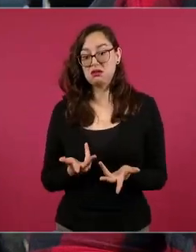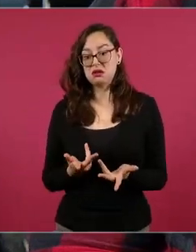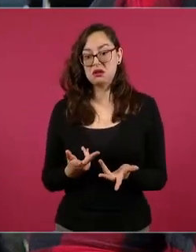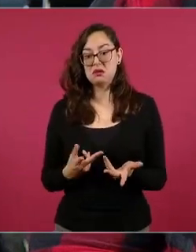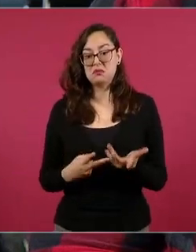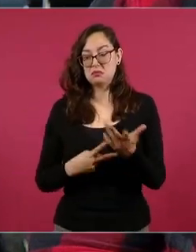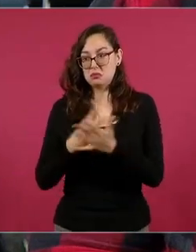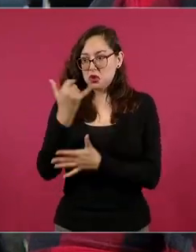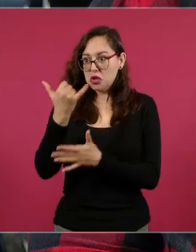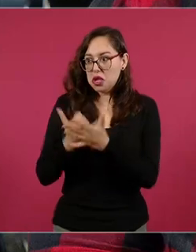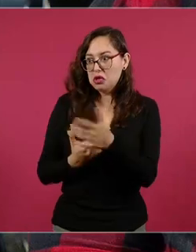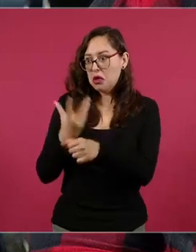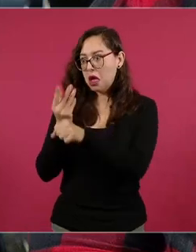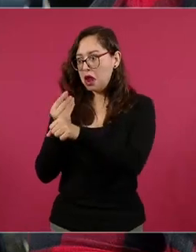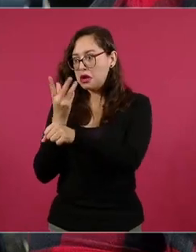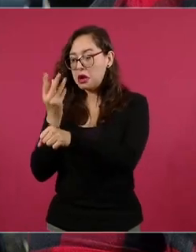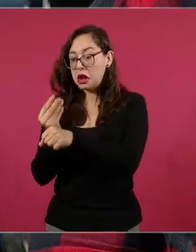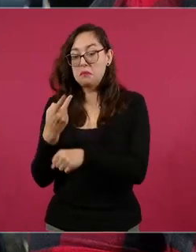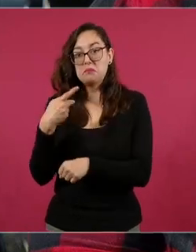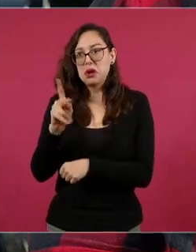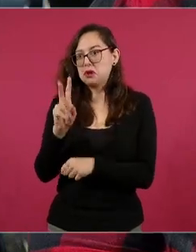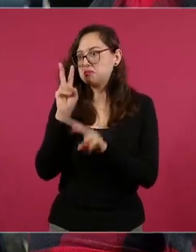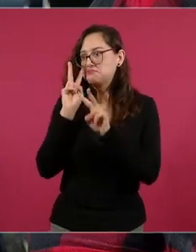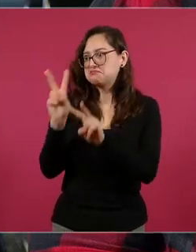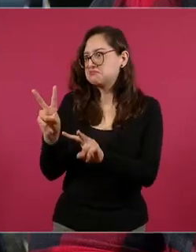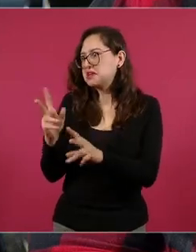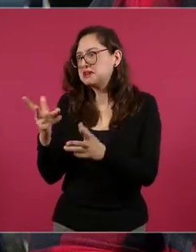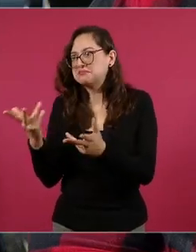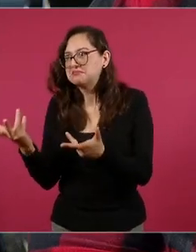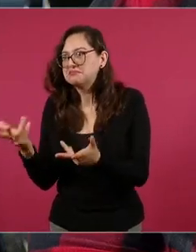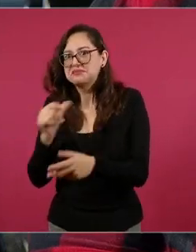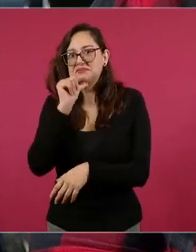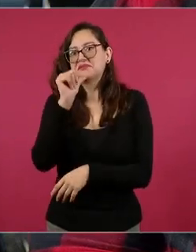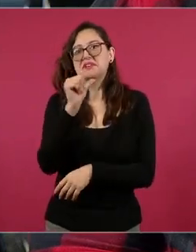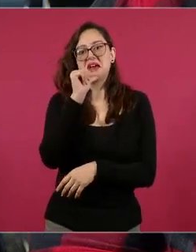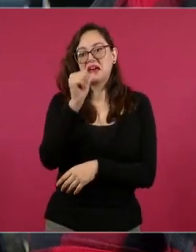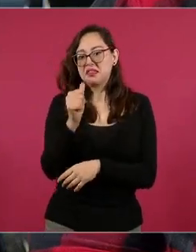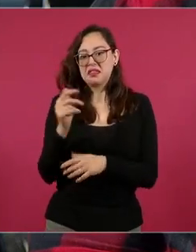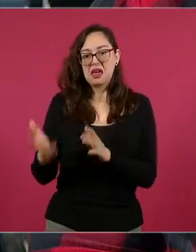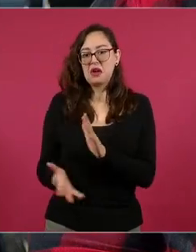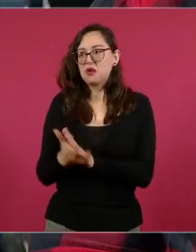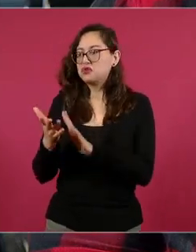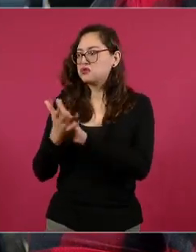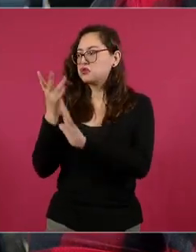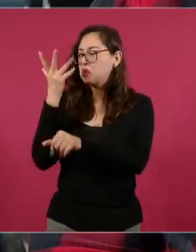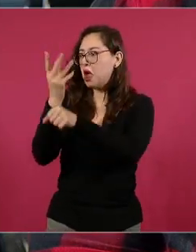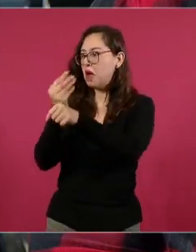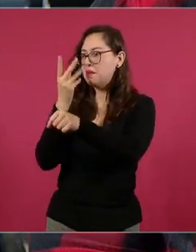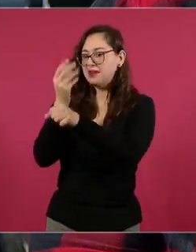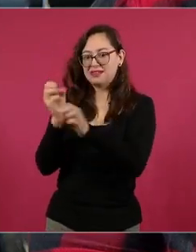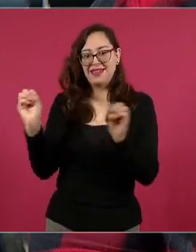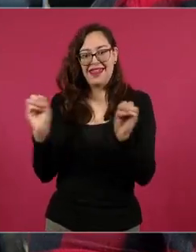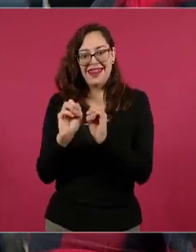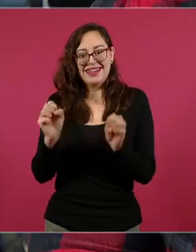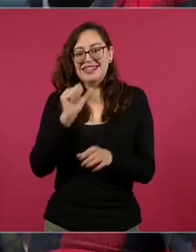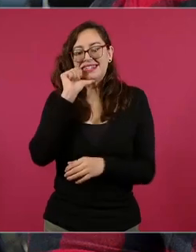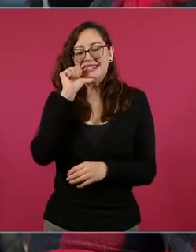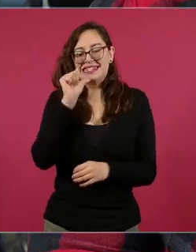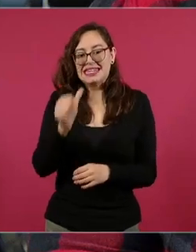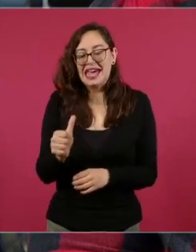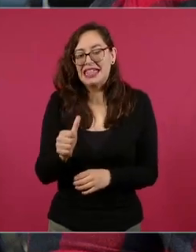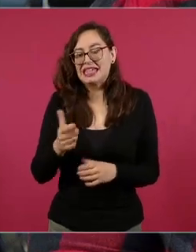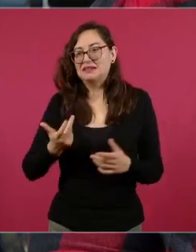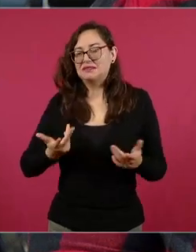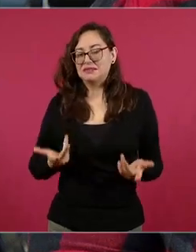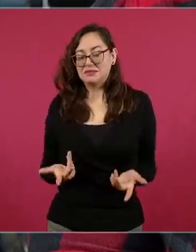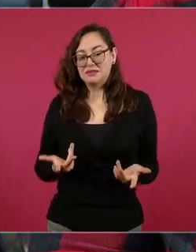datos de si se está llevando a cabo, no hay obras aparentes en no aparenta que se estén llevando a cabo obras en la cortina de